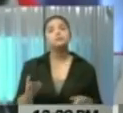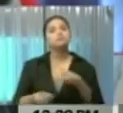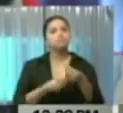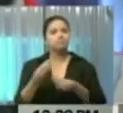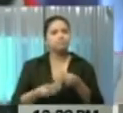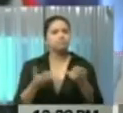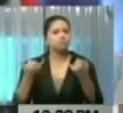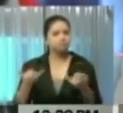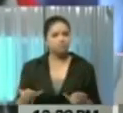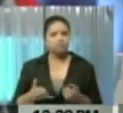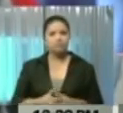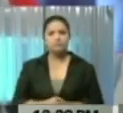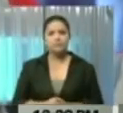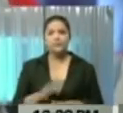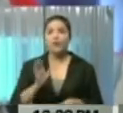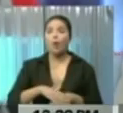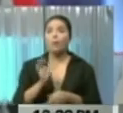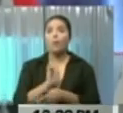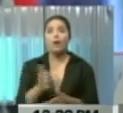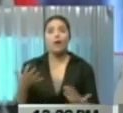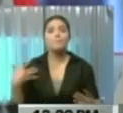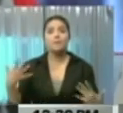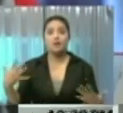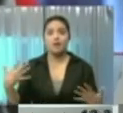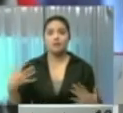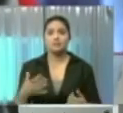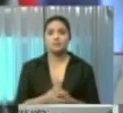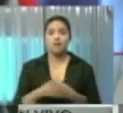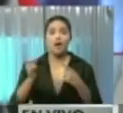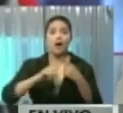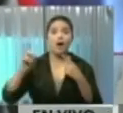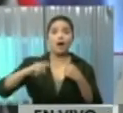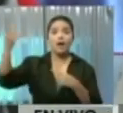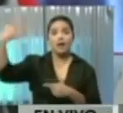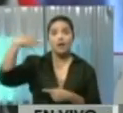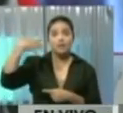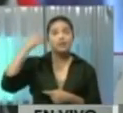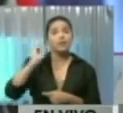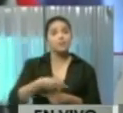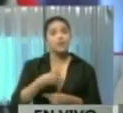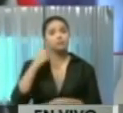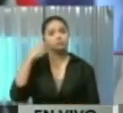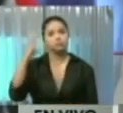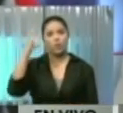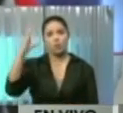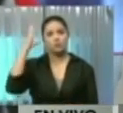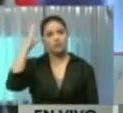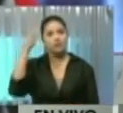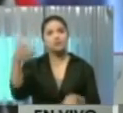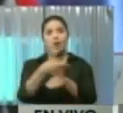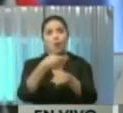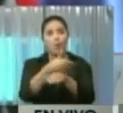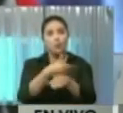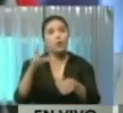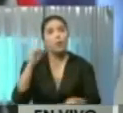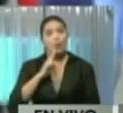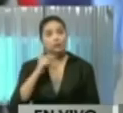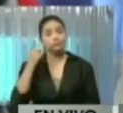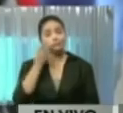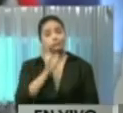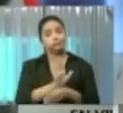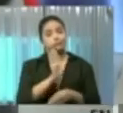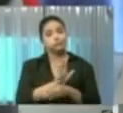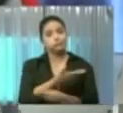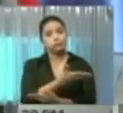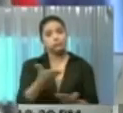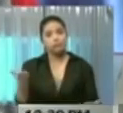en este momento, dada la emergencia eléctrica, y como una medida consciente del gobierno bolivariano para proteger